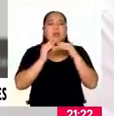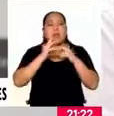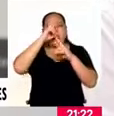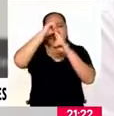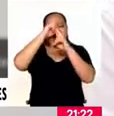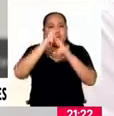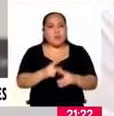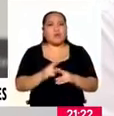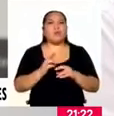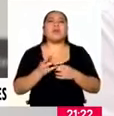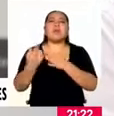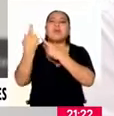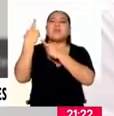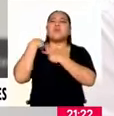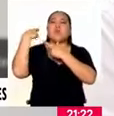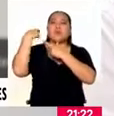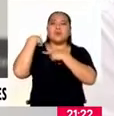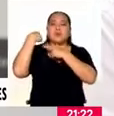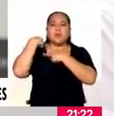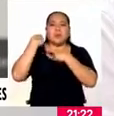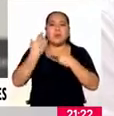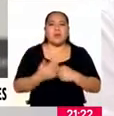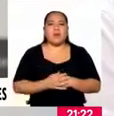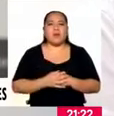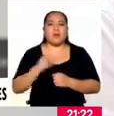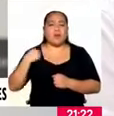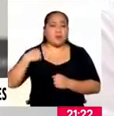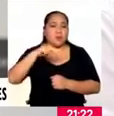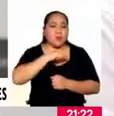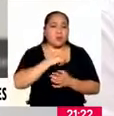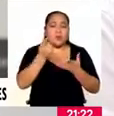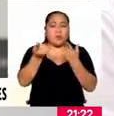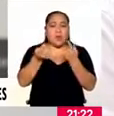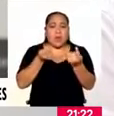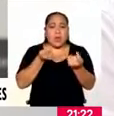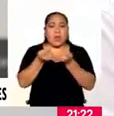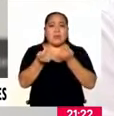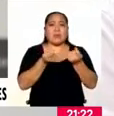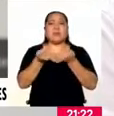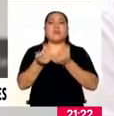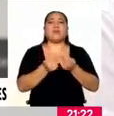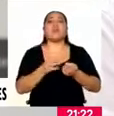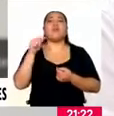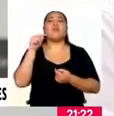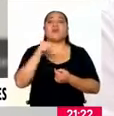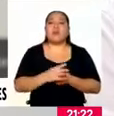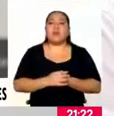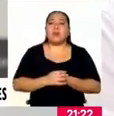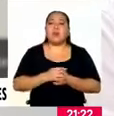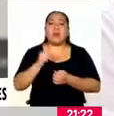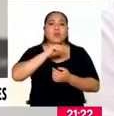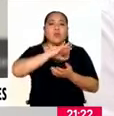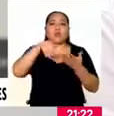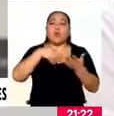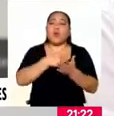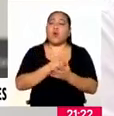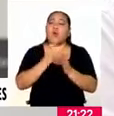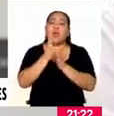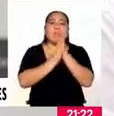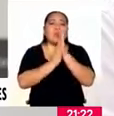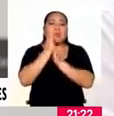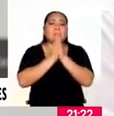respetuosa, responsable. Somos una gestión que tiene todo el deseo de